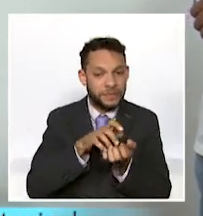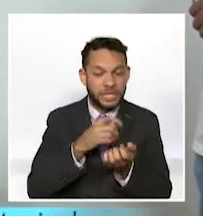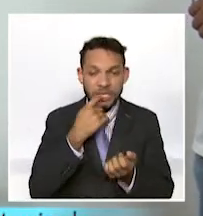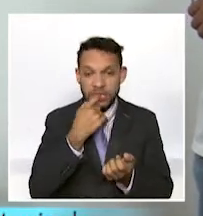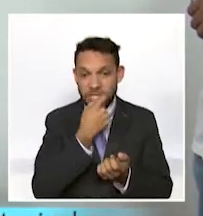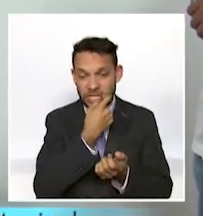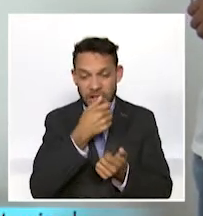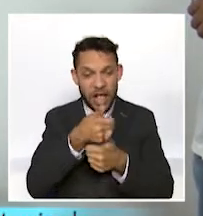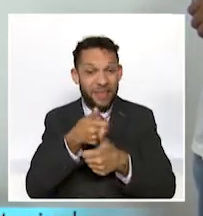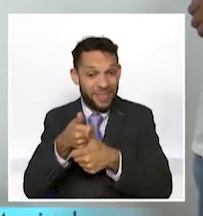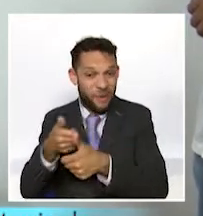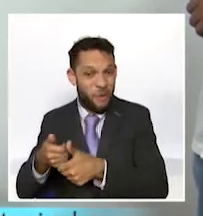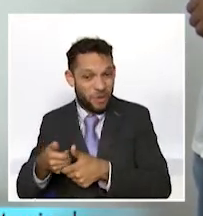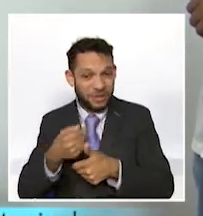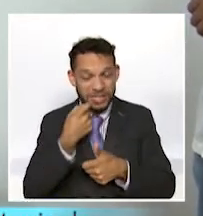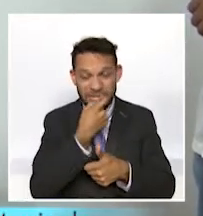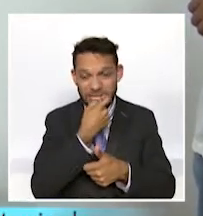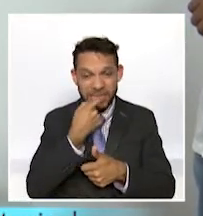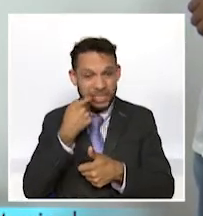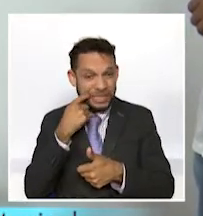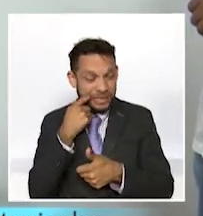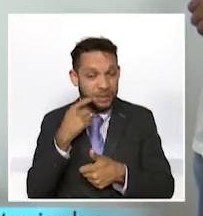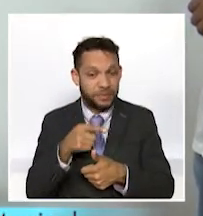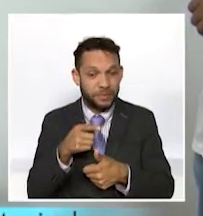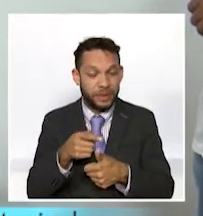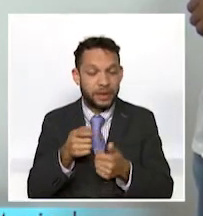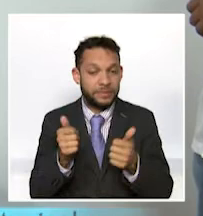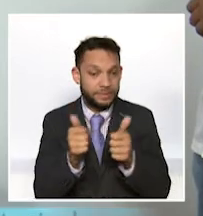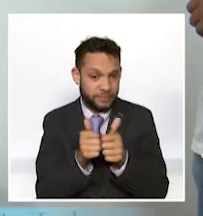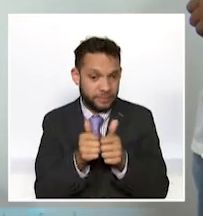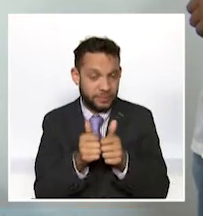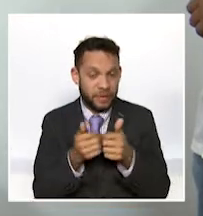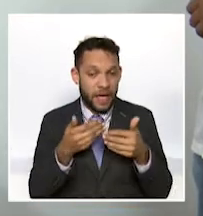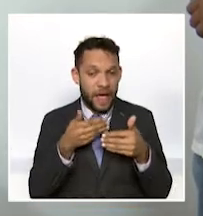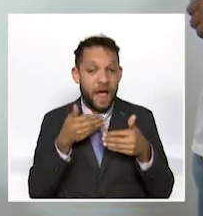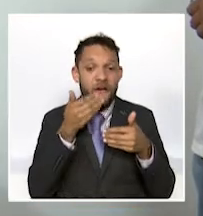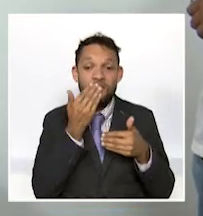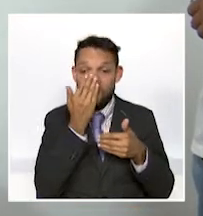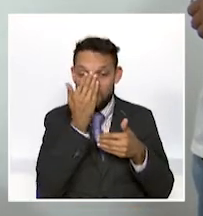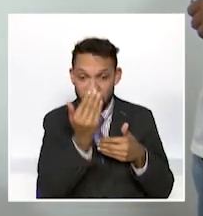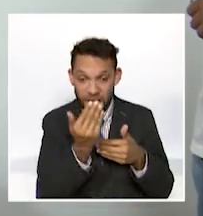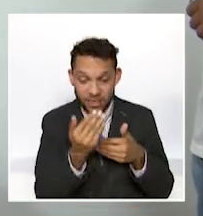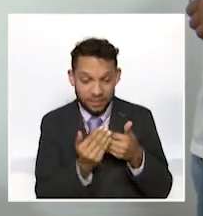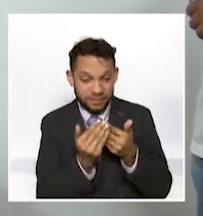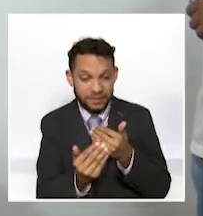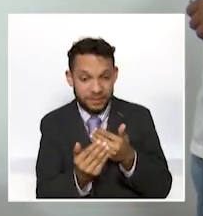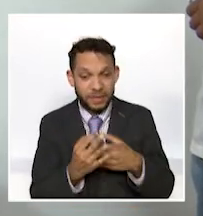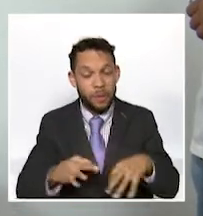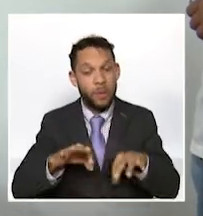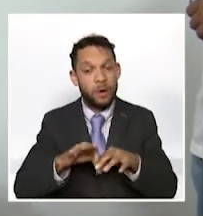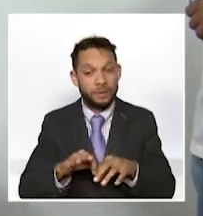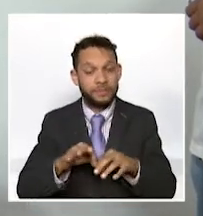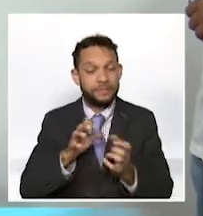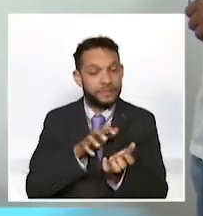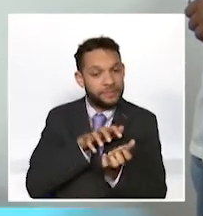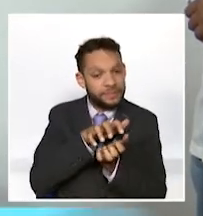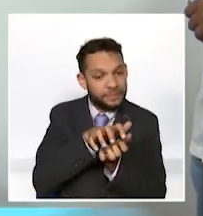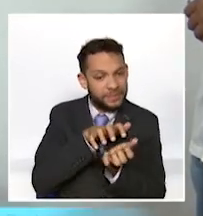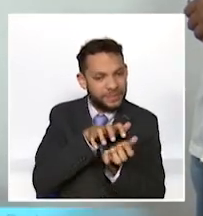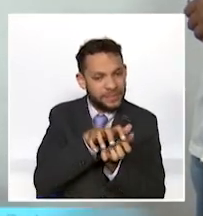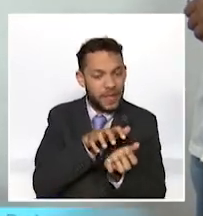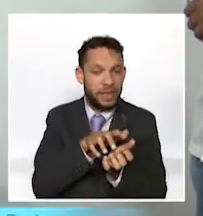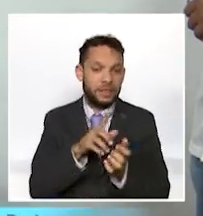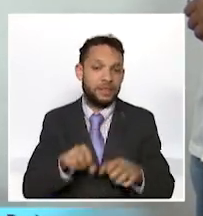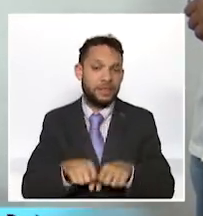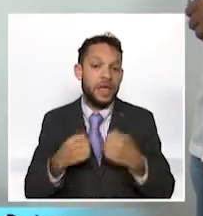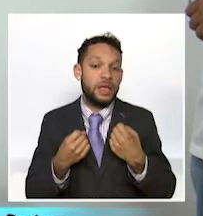podemos apreciar, pero los dientes están un poquito hacia adelante. Esa mordida nos va a alterar por completo,